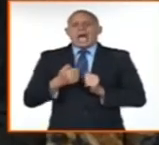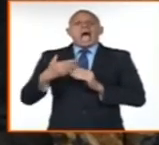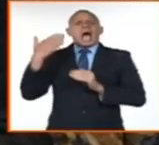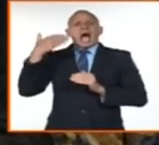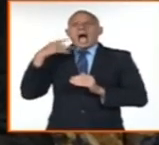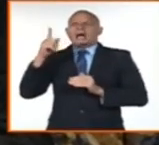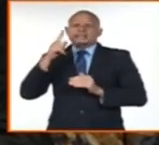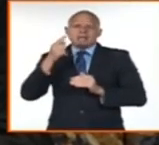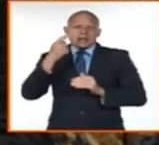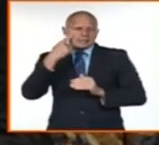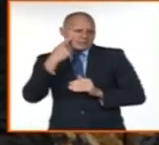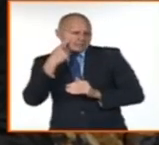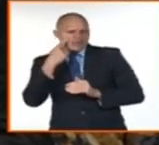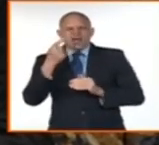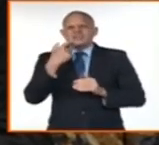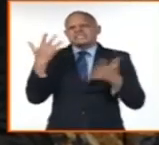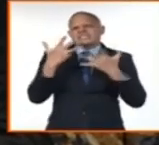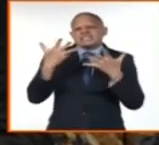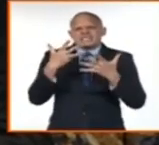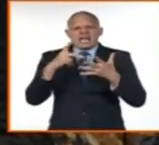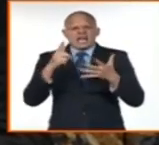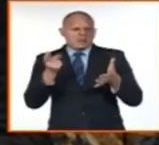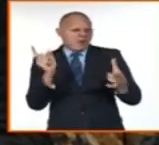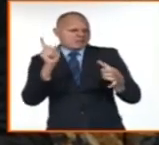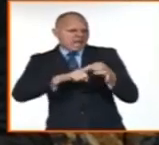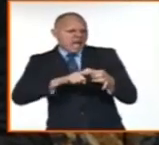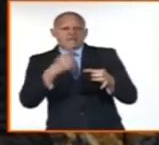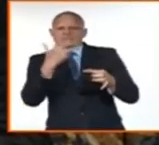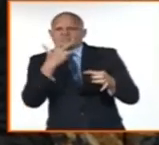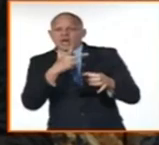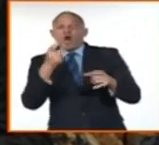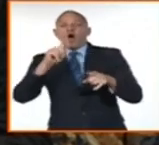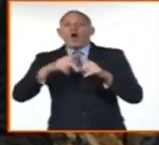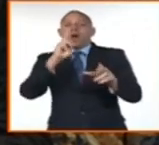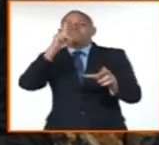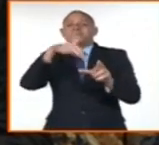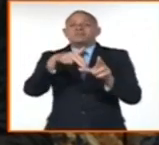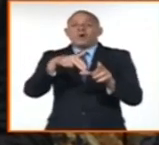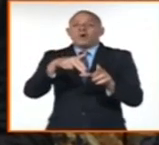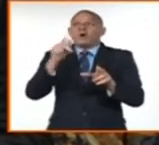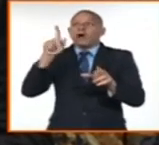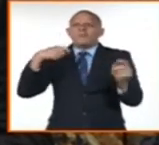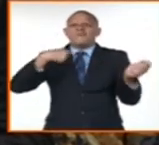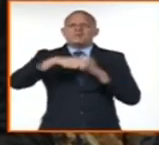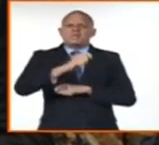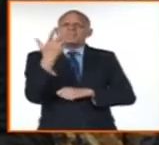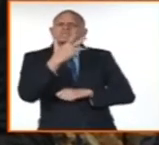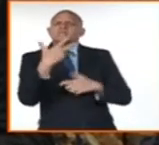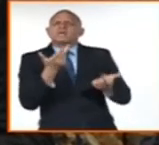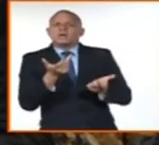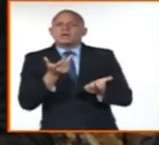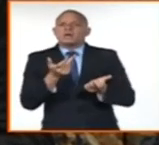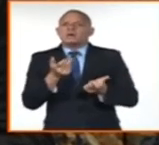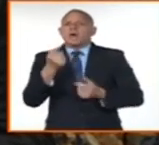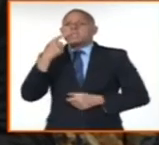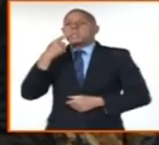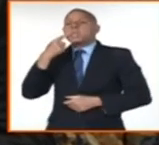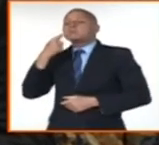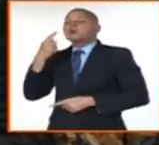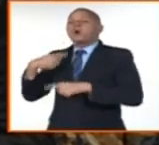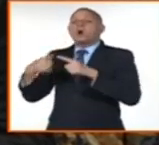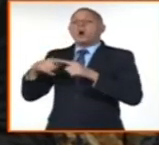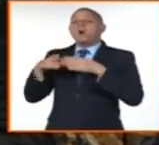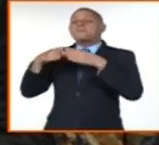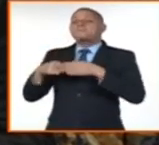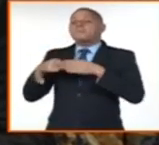espionaje sobre todos los suministros de combustible que llegaban a Cuba, a tal punto que presionaron a navieras, a